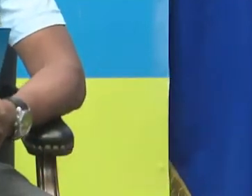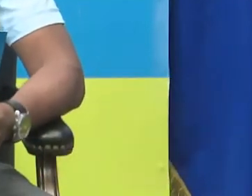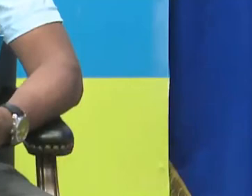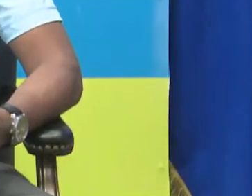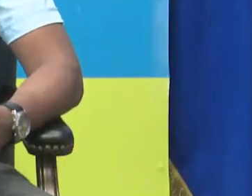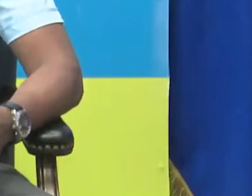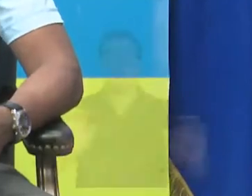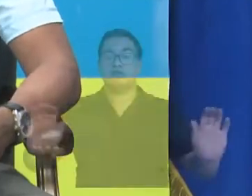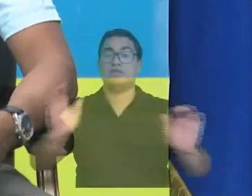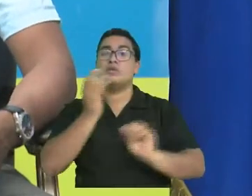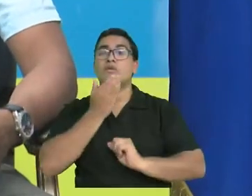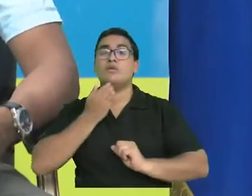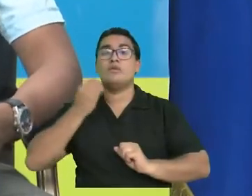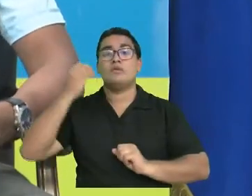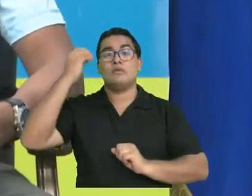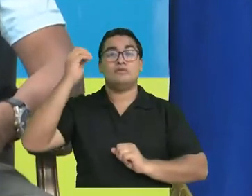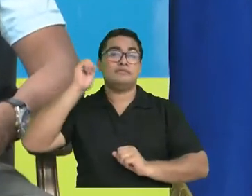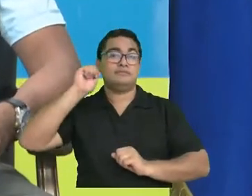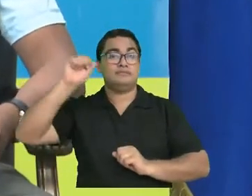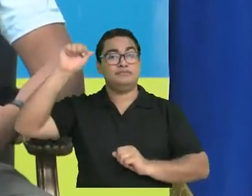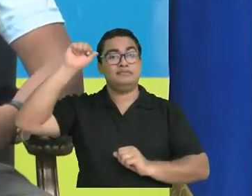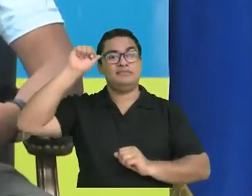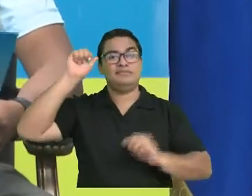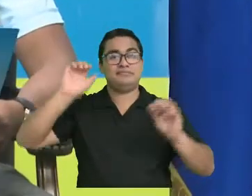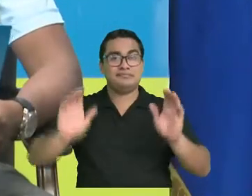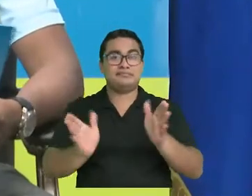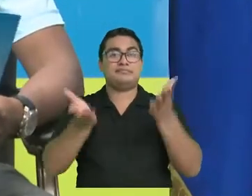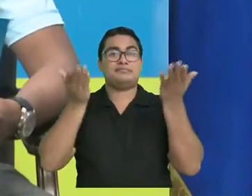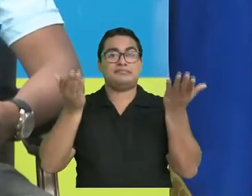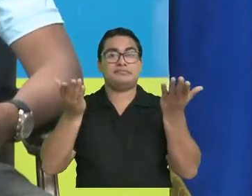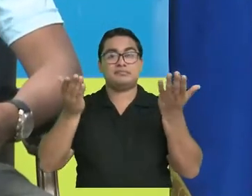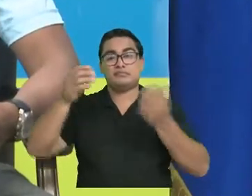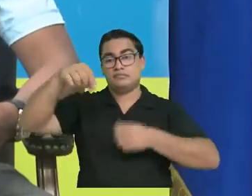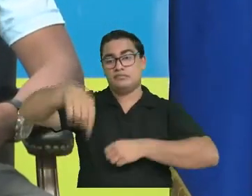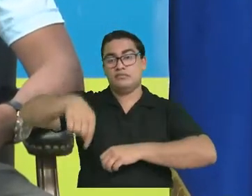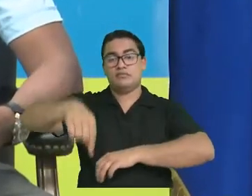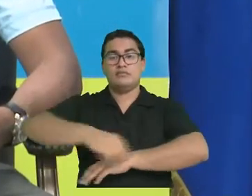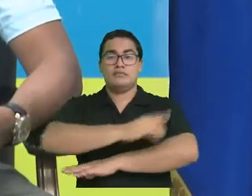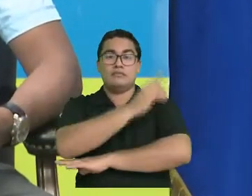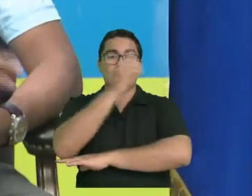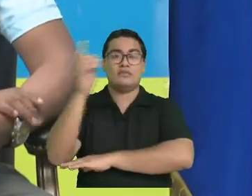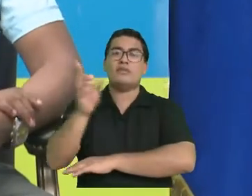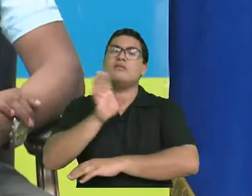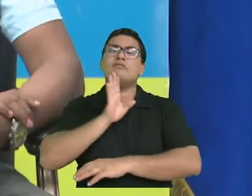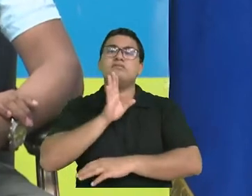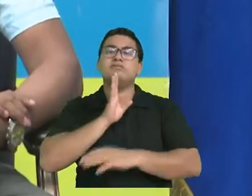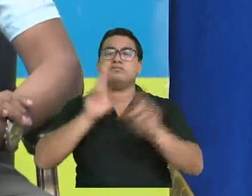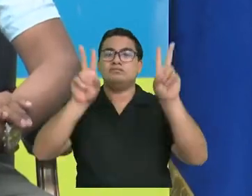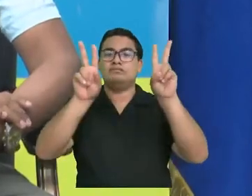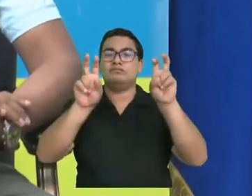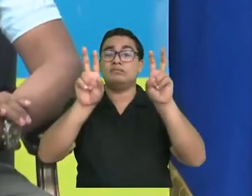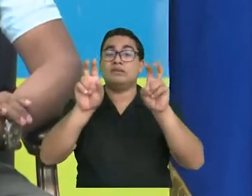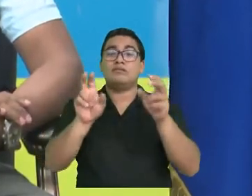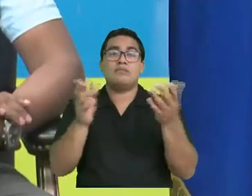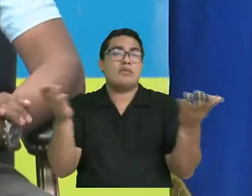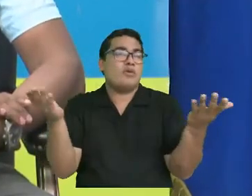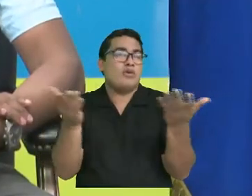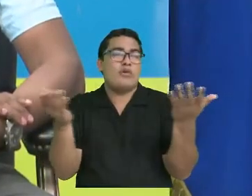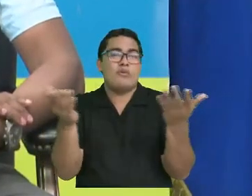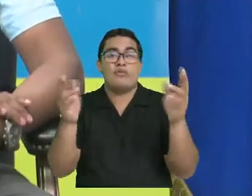jóvenes, a los adultos mayores. El día de hoy vamos a hablar un tema exclusivamente de